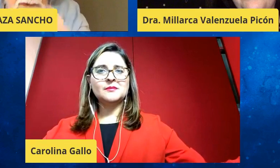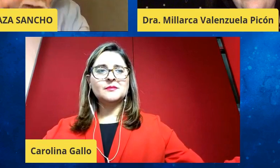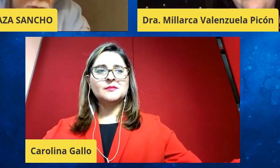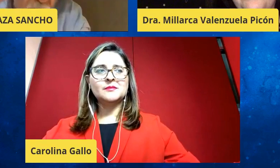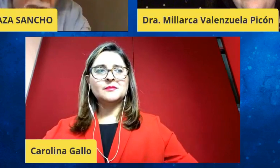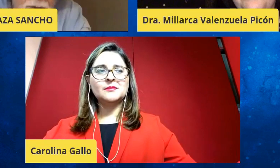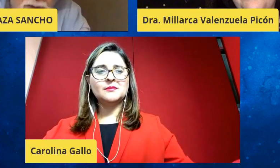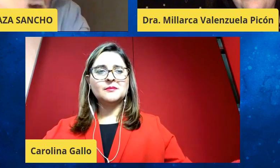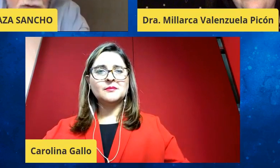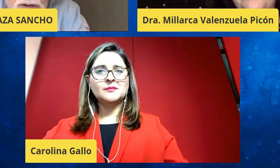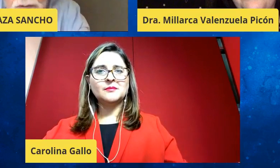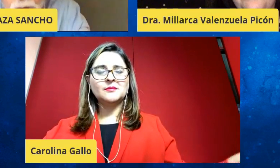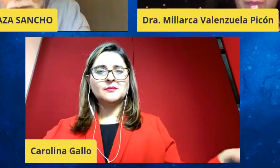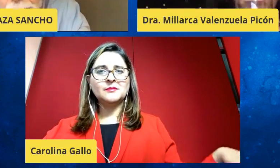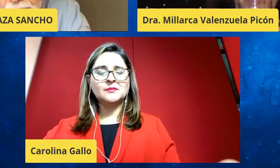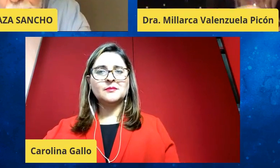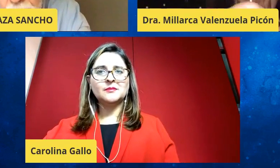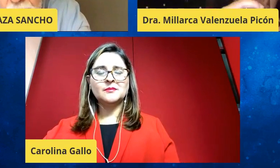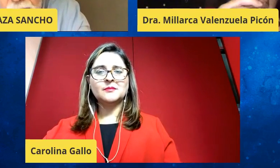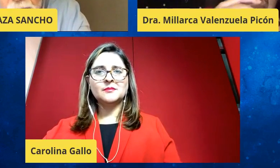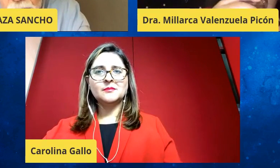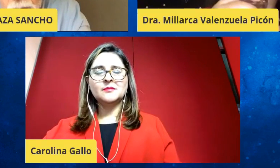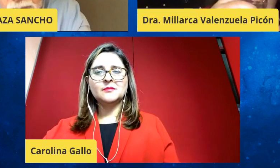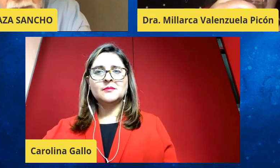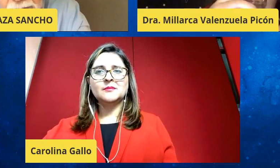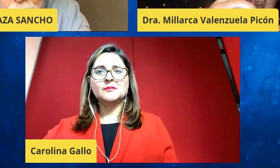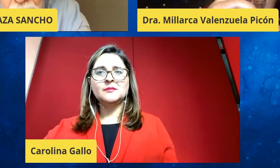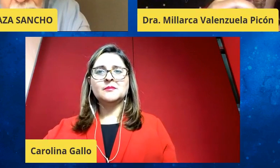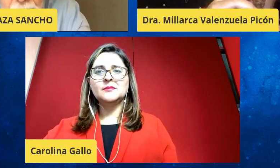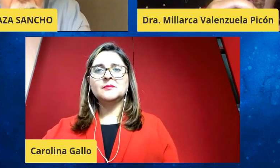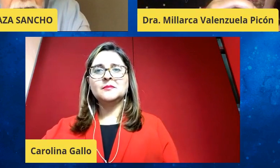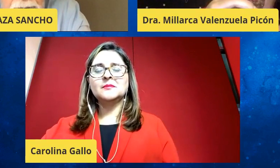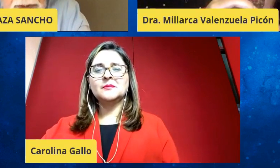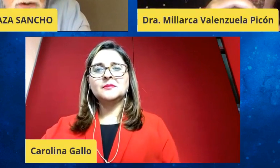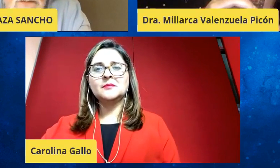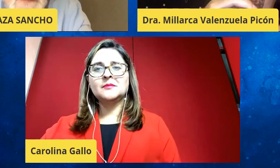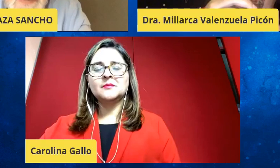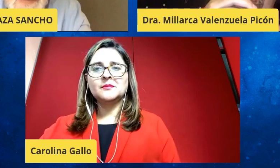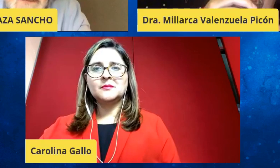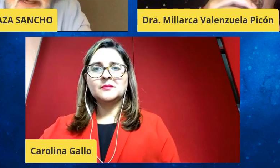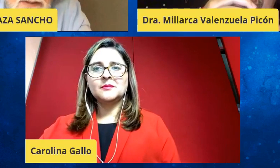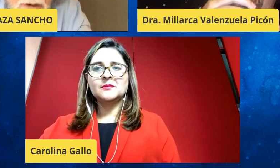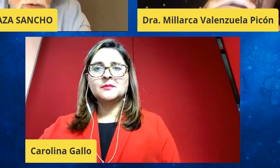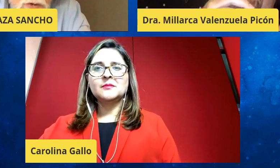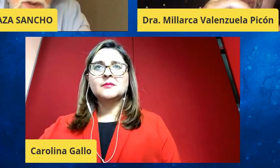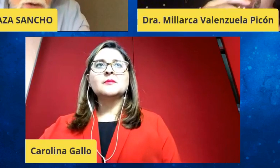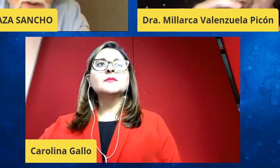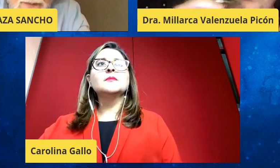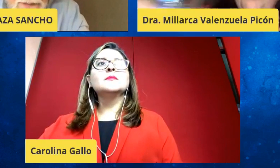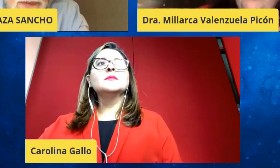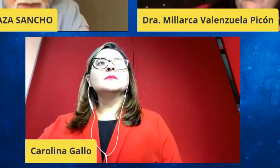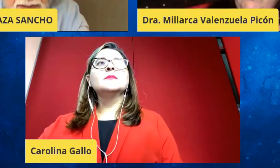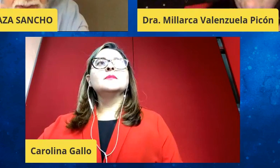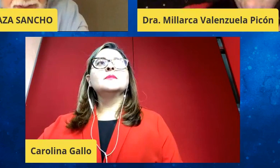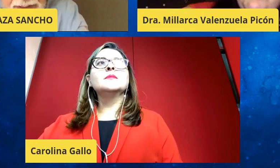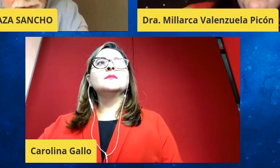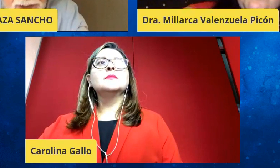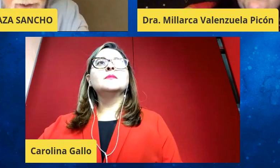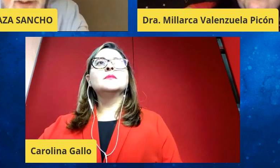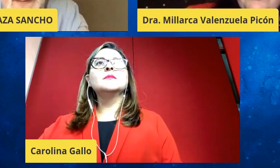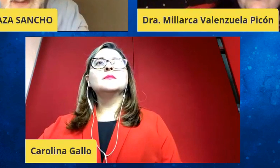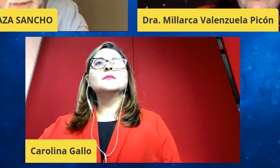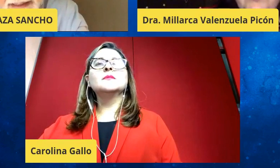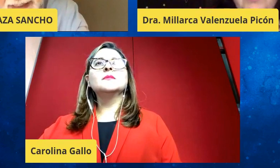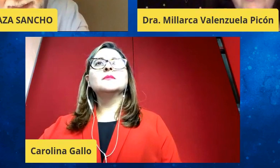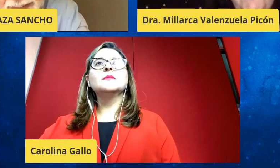nadie, encontrar un cerro donde uno pueda poner un observatorio. Pero además, incluso una cosa más pedestre que